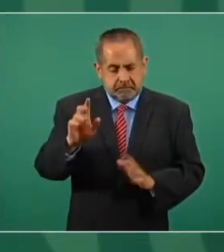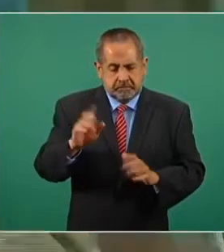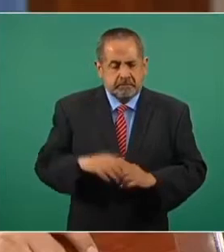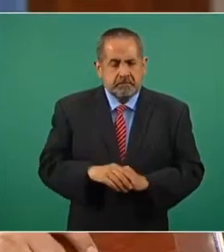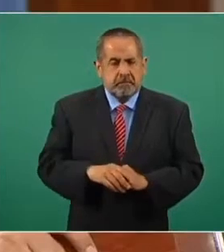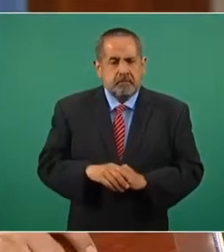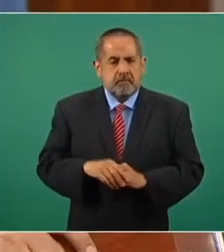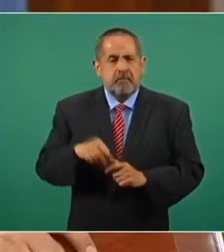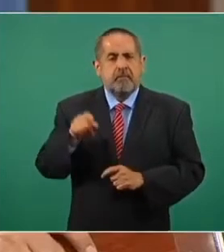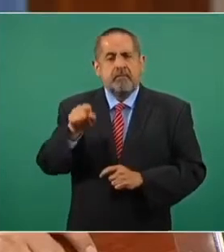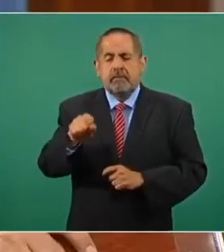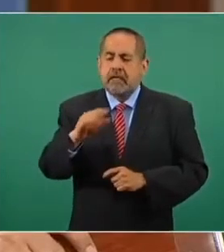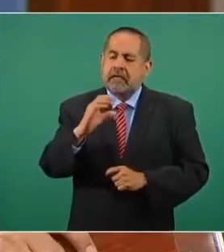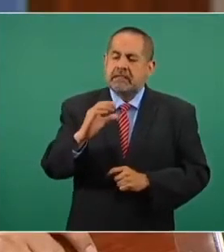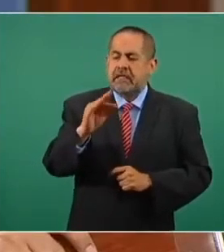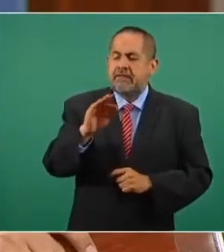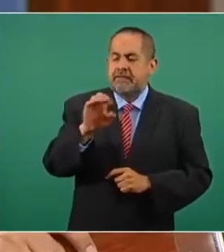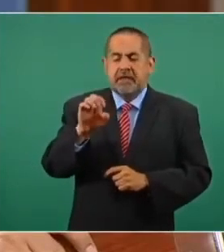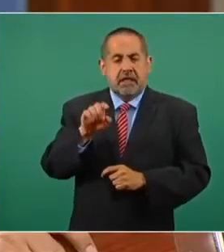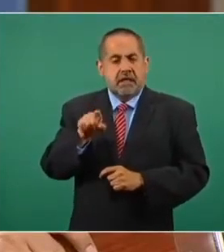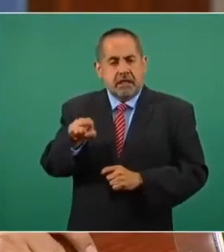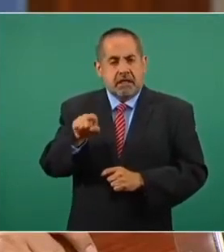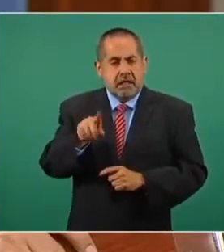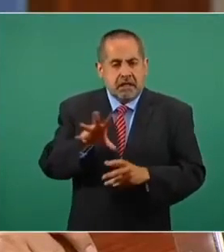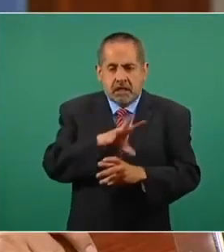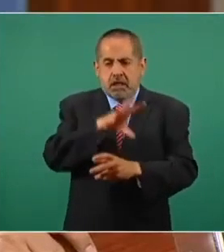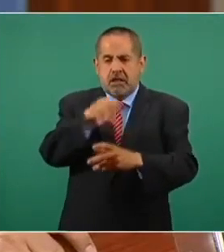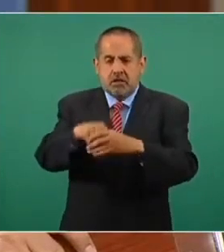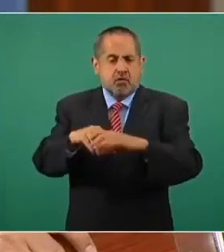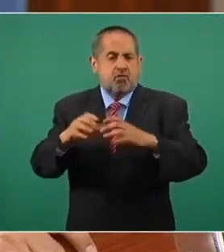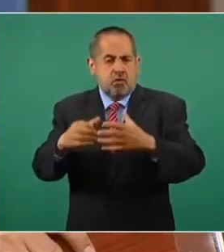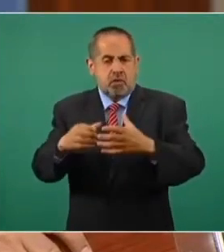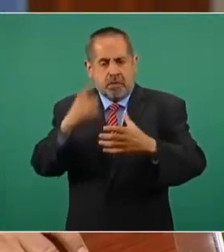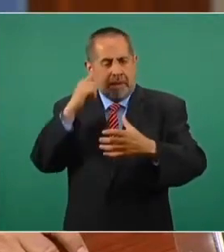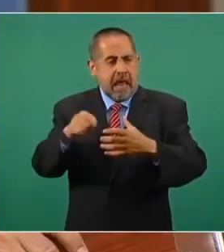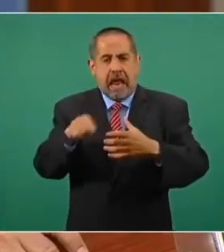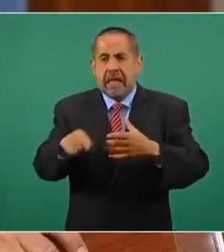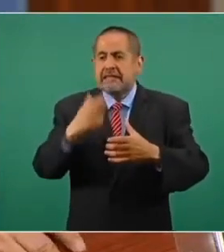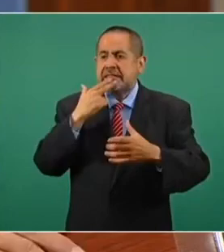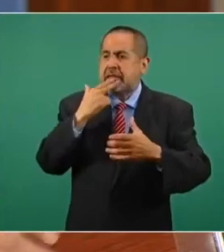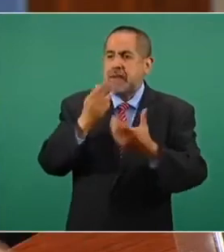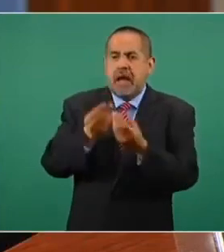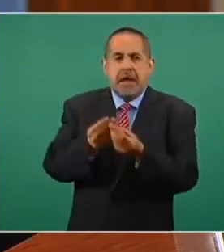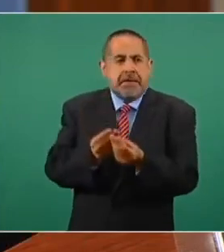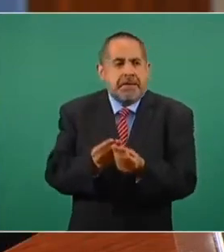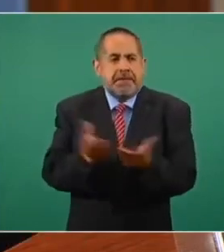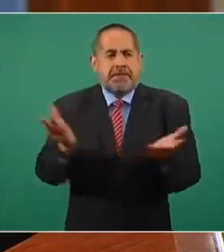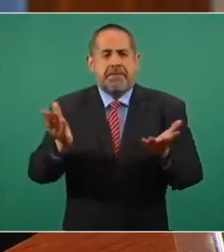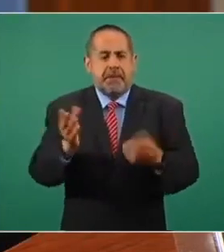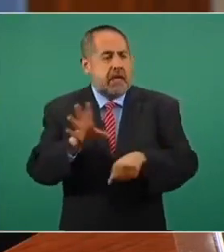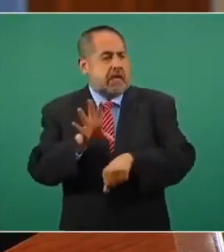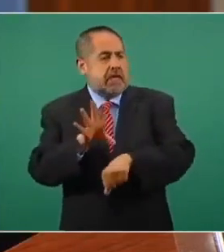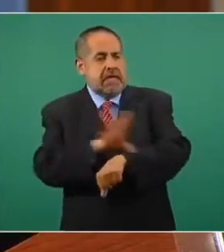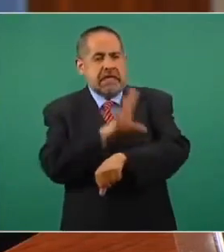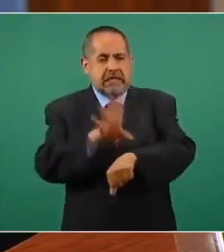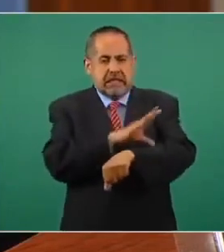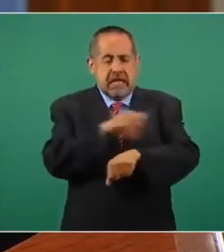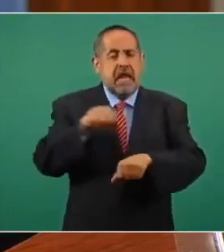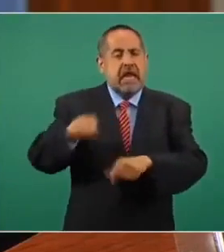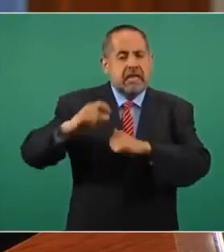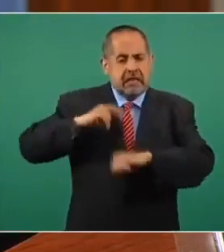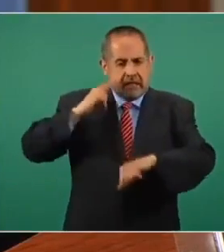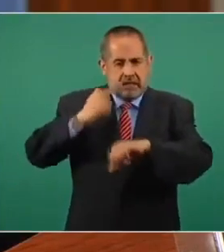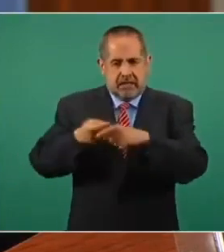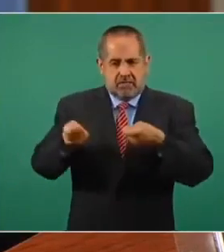la inclusión de la energía en la red, es decir, que pueda subir la energía